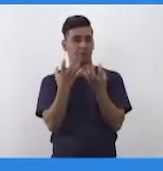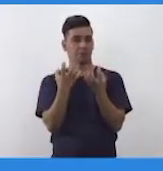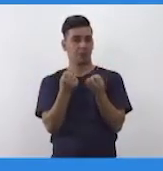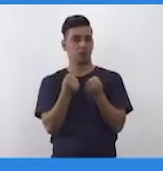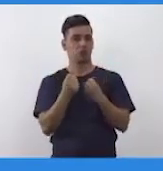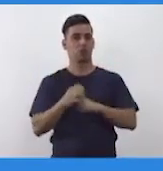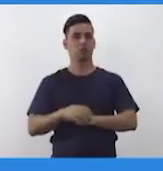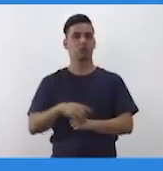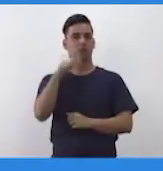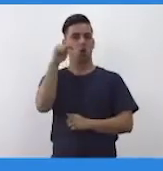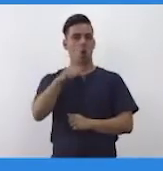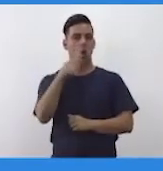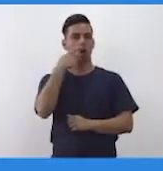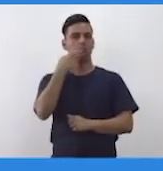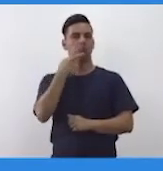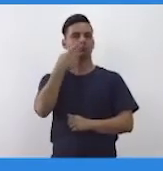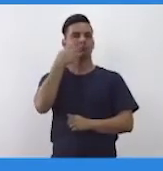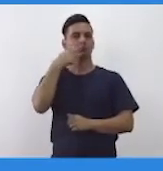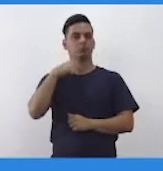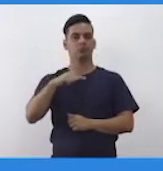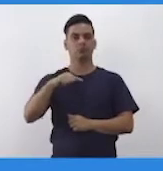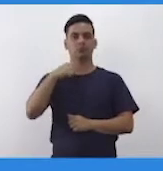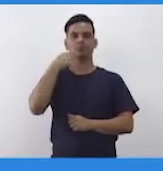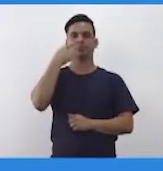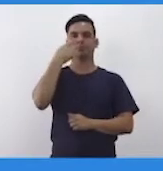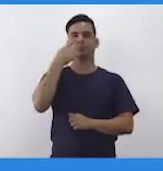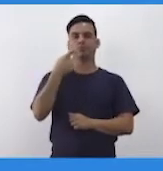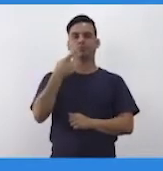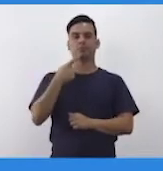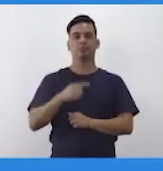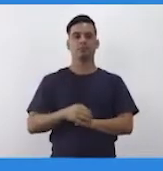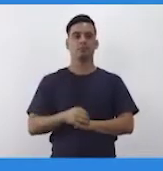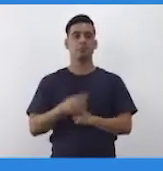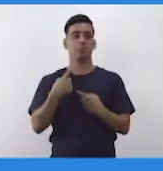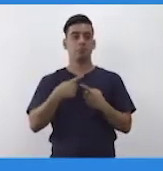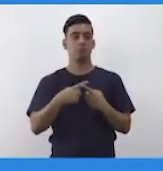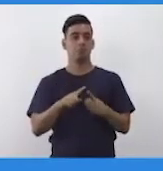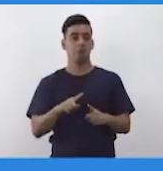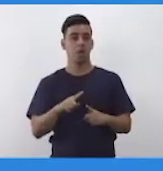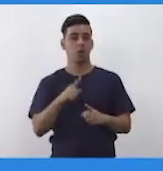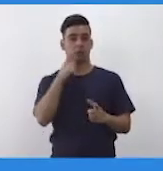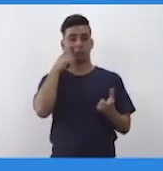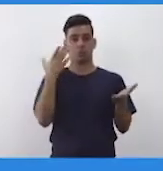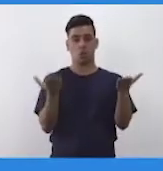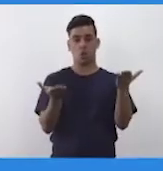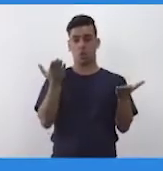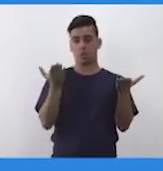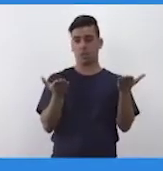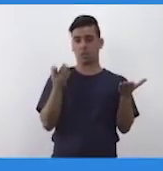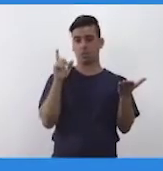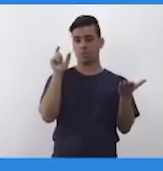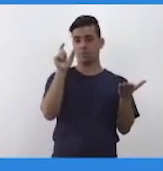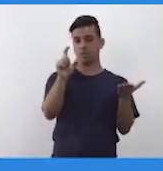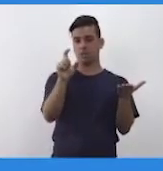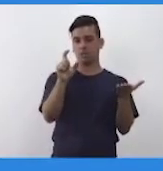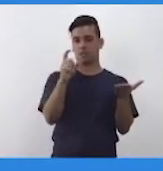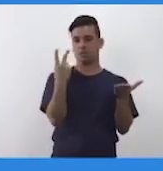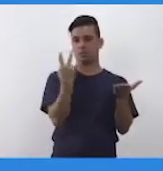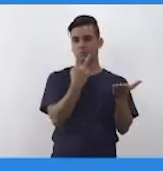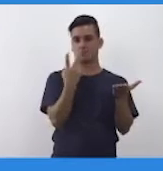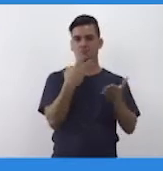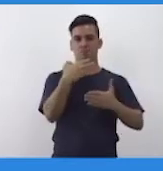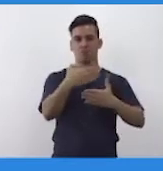a respiración, pero vamos a establecer una comparación final entre ambos